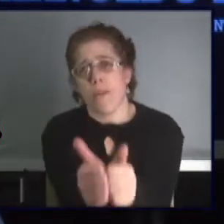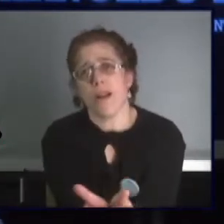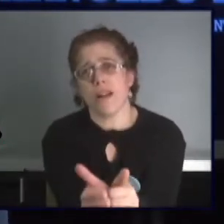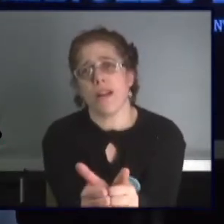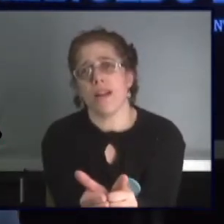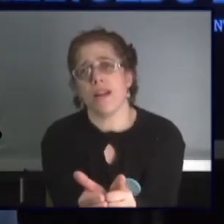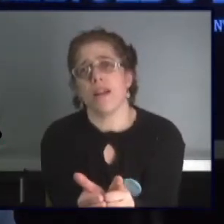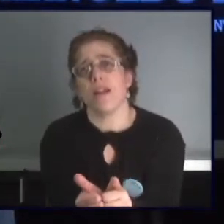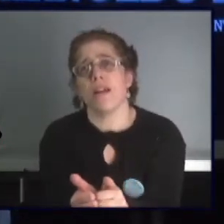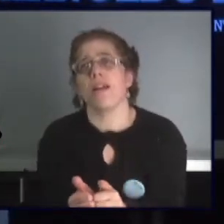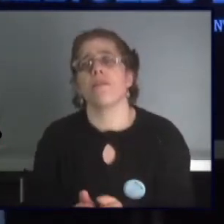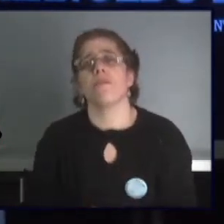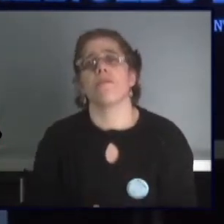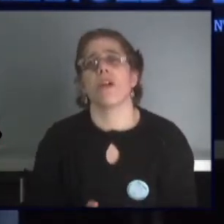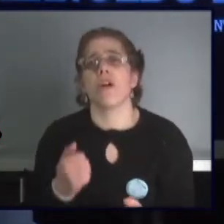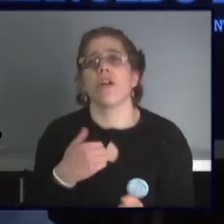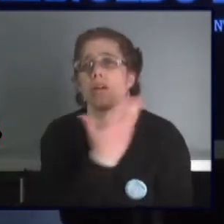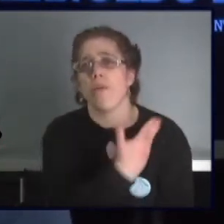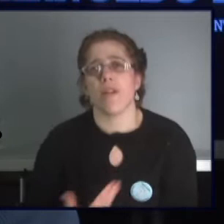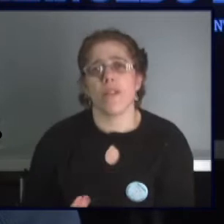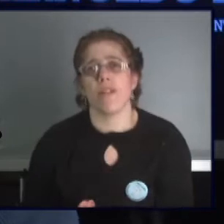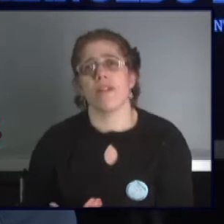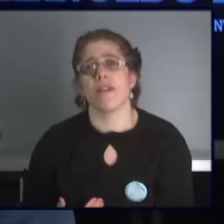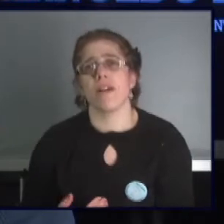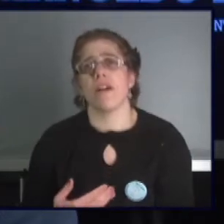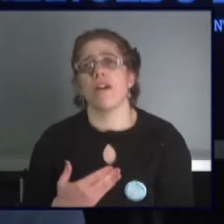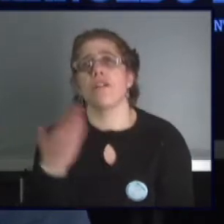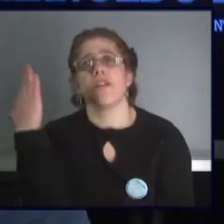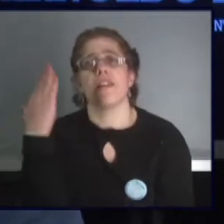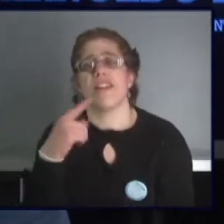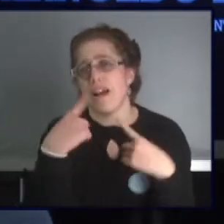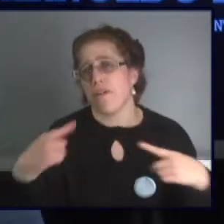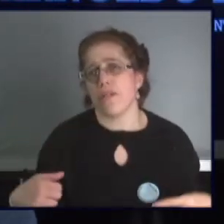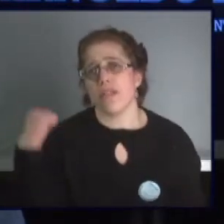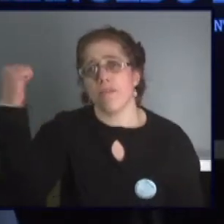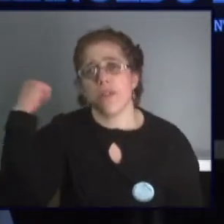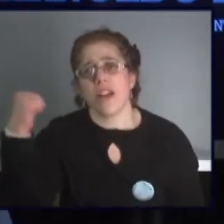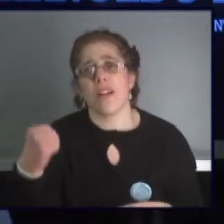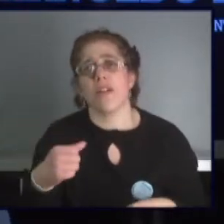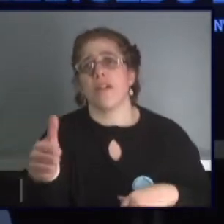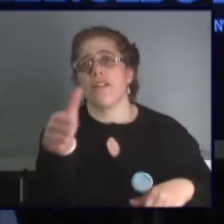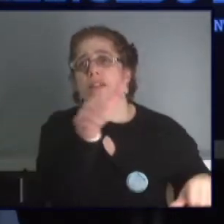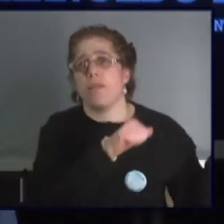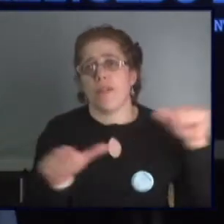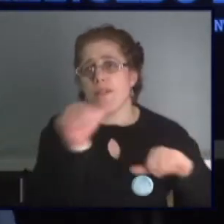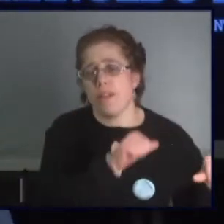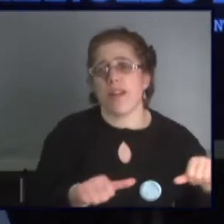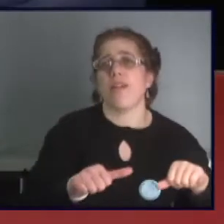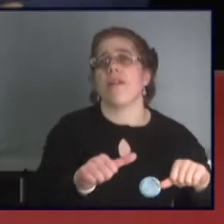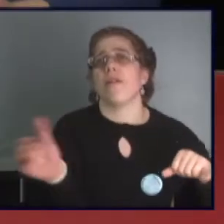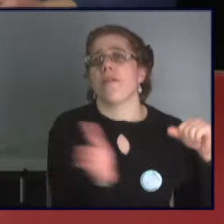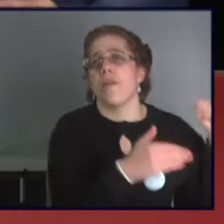y de vuelta vamos a gobernar priorizando los intereses del movimiento obrero de los trabajadores de los sectores más humildes